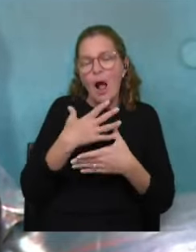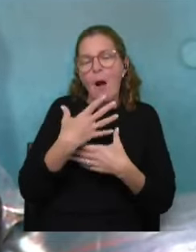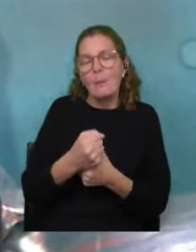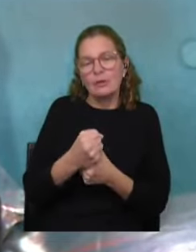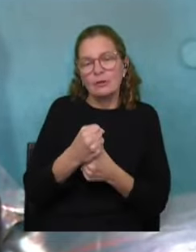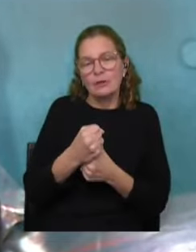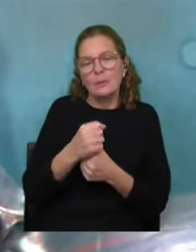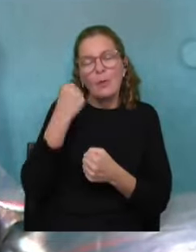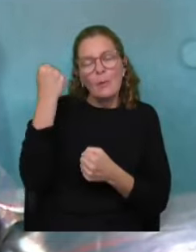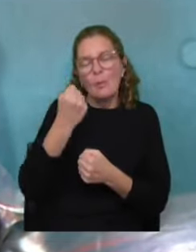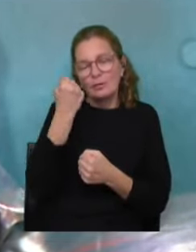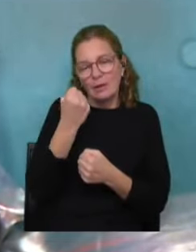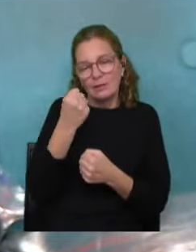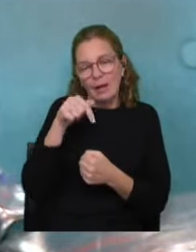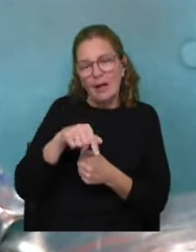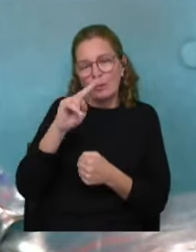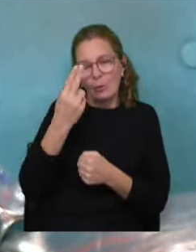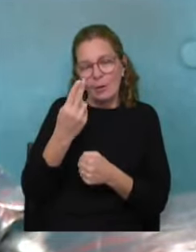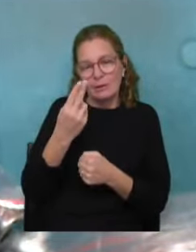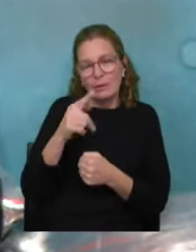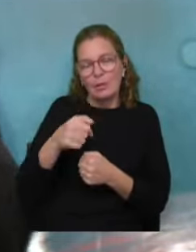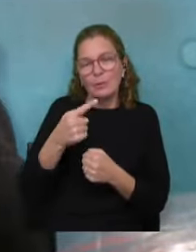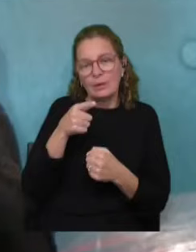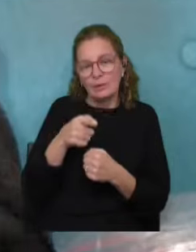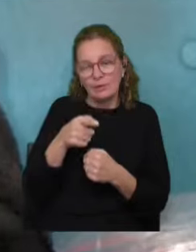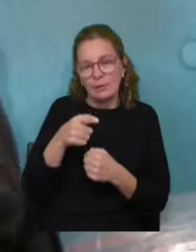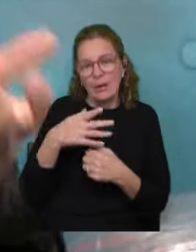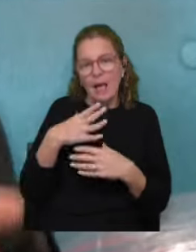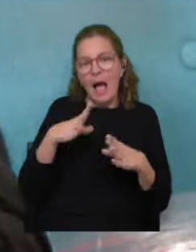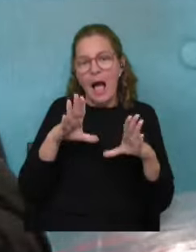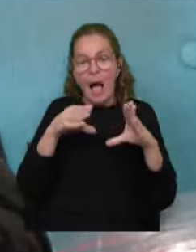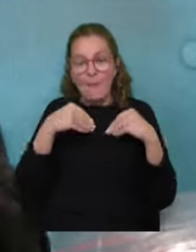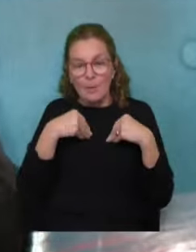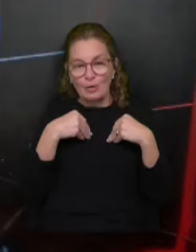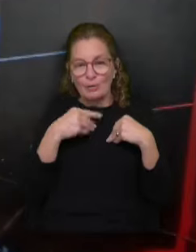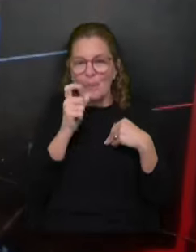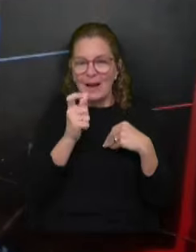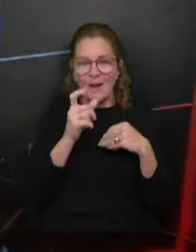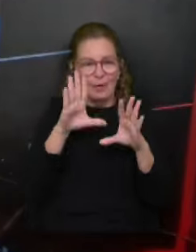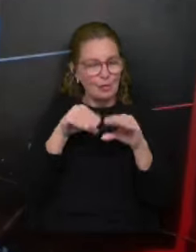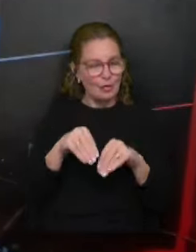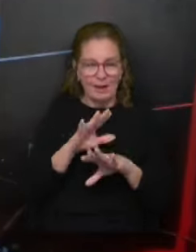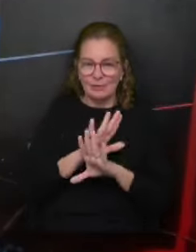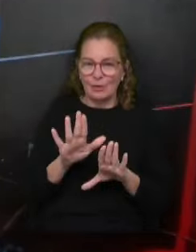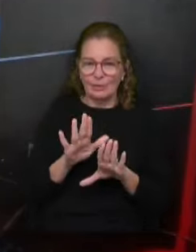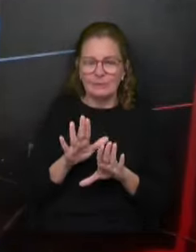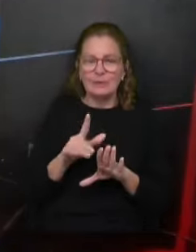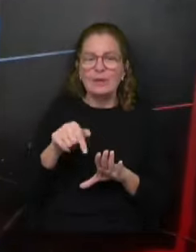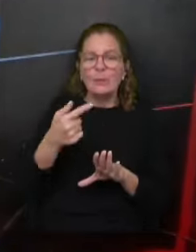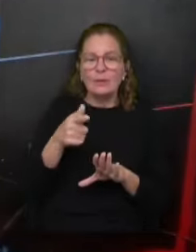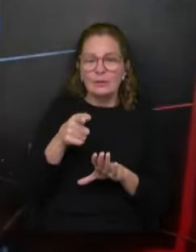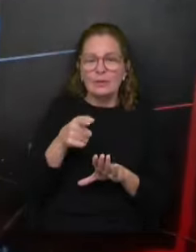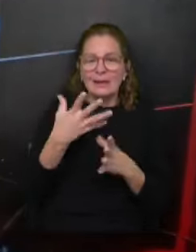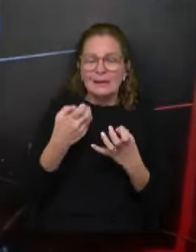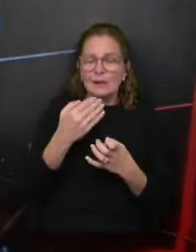valor maravilloso que hay en este país. Luego de eso... Adhiero a tus palabras. ¿Verdad, Noelia? Total. Luego de eso,